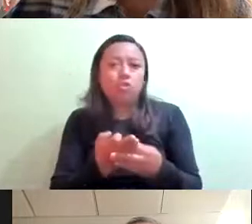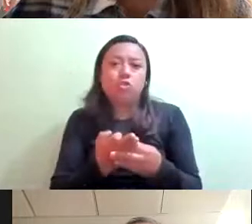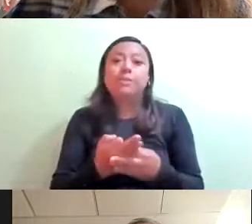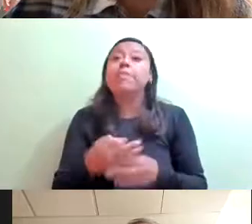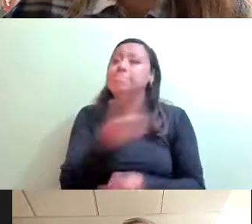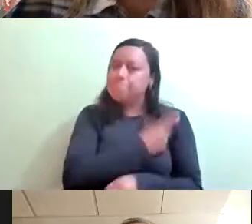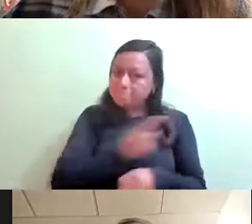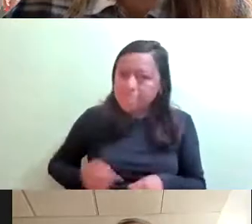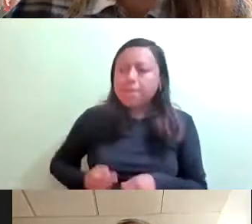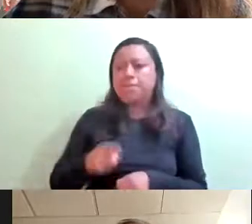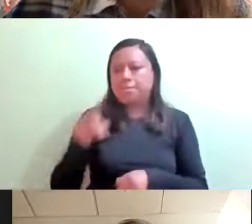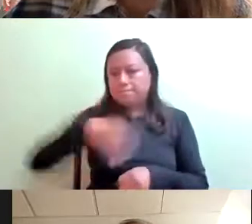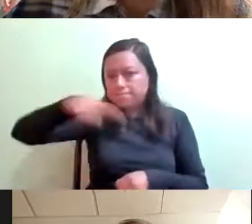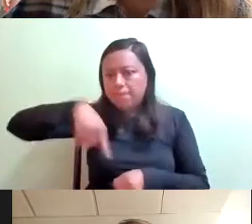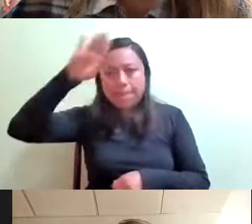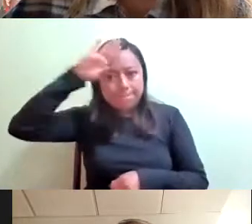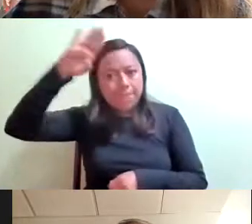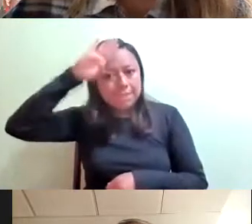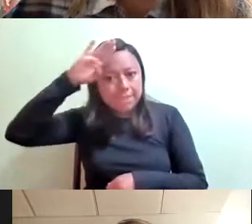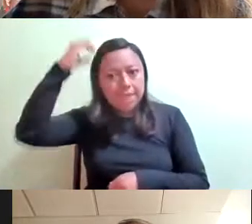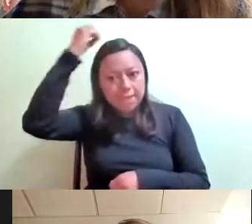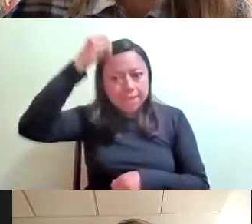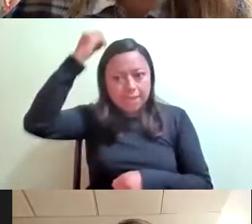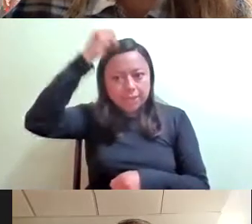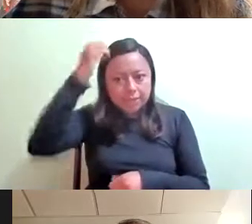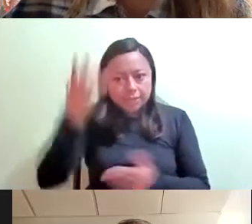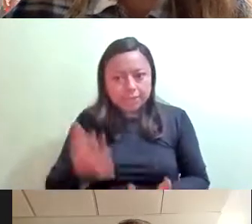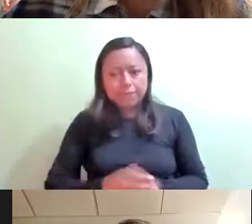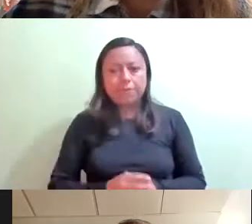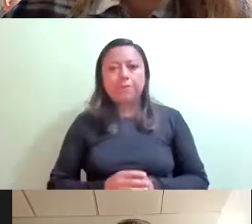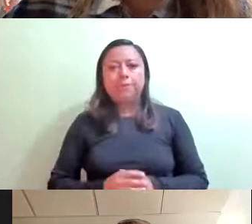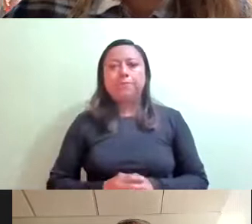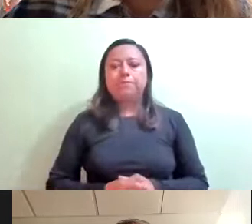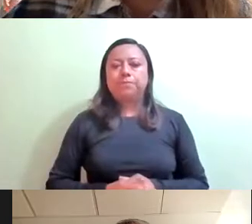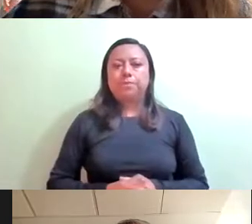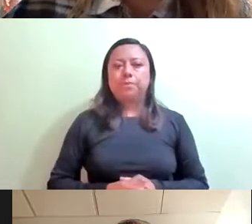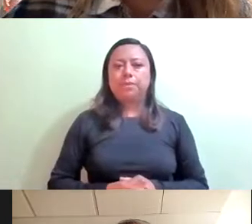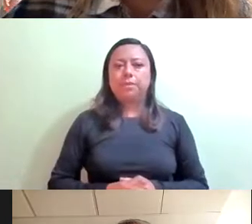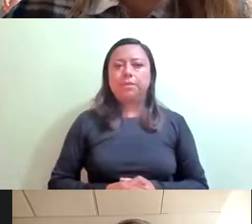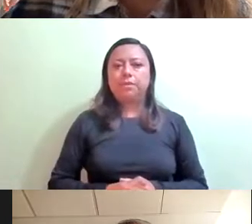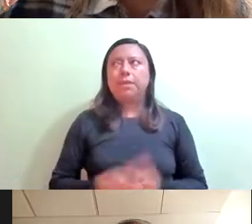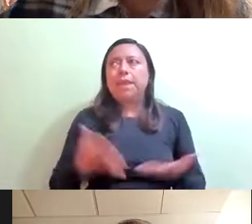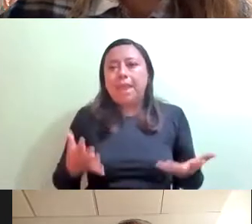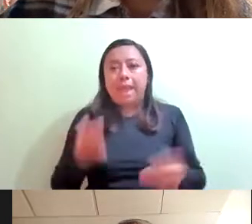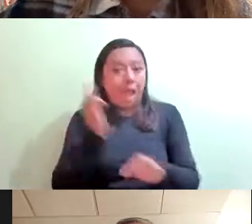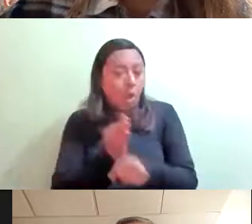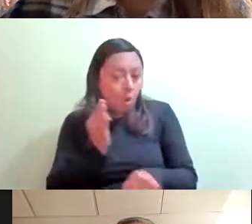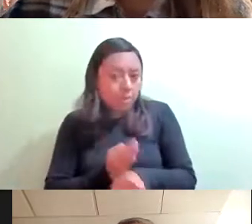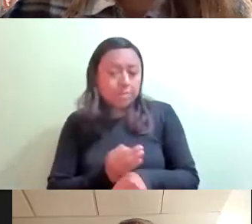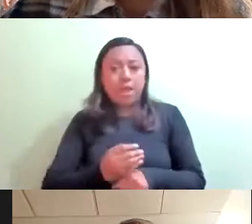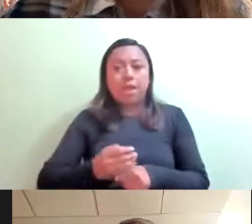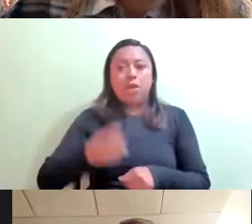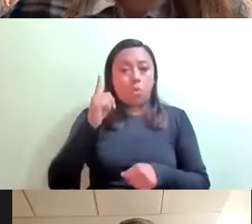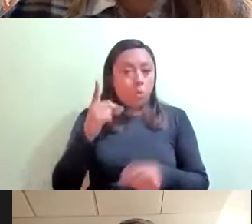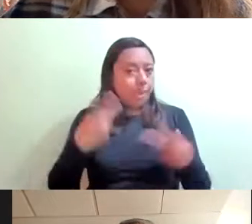pensar, ¿sí? Que el ser político, el ser representante,